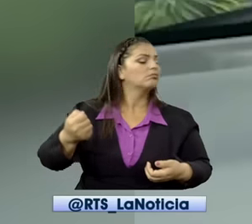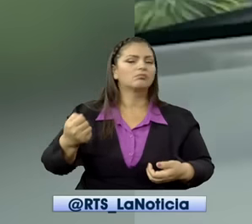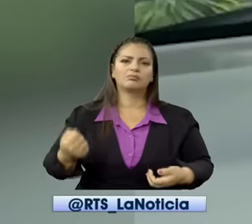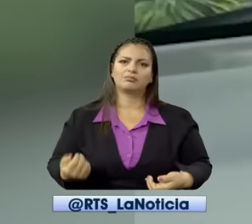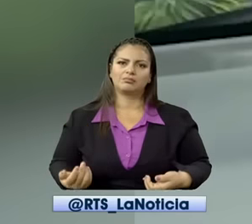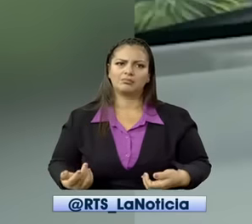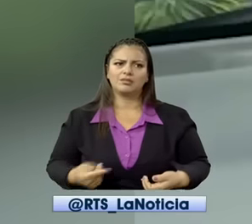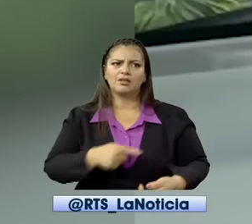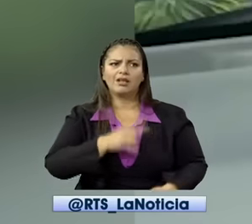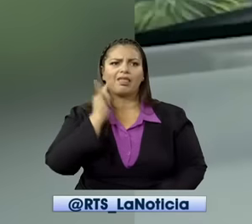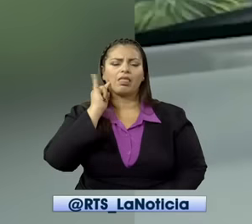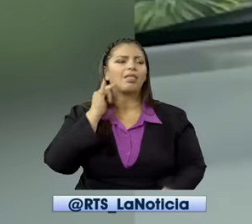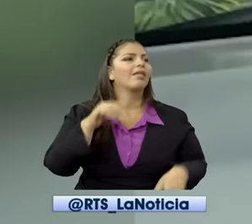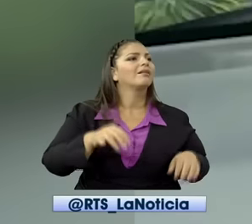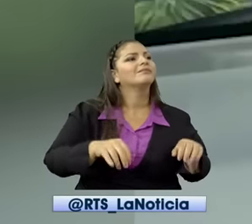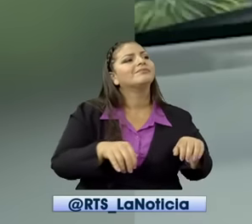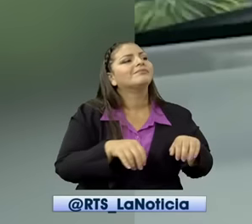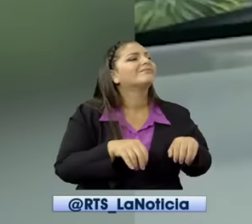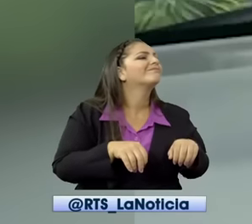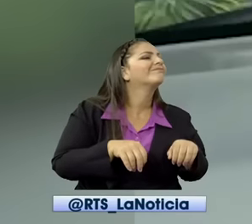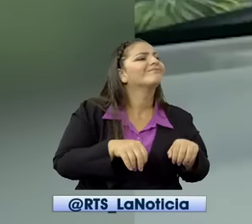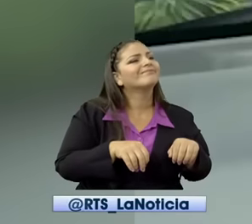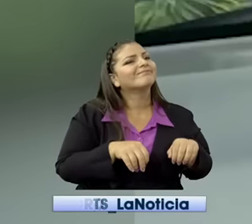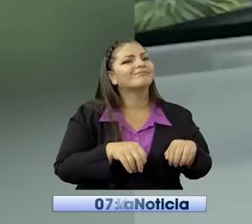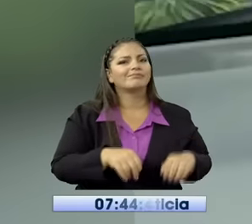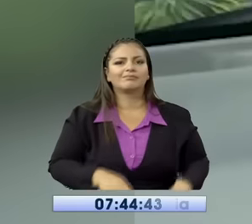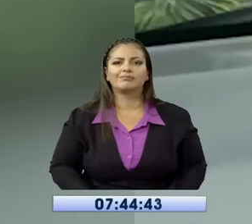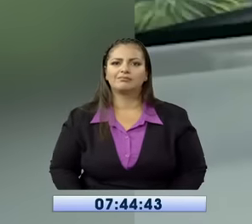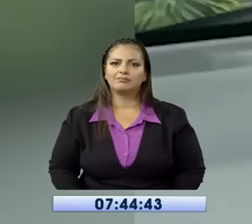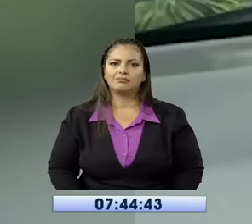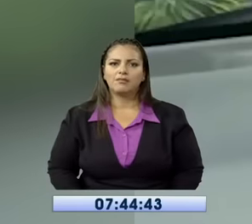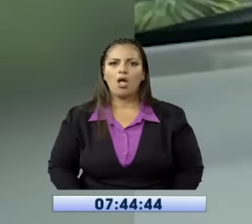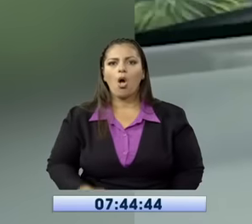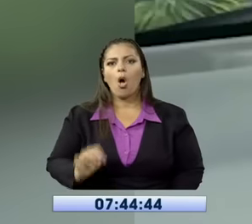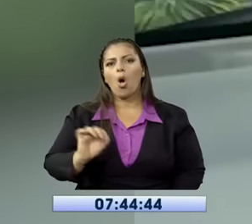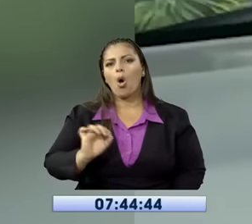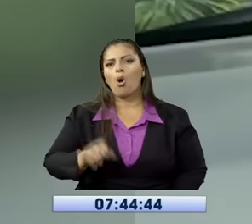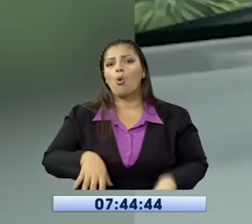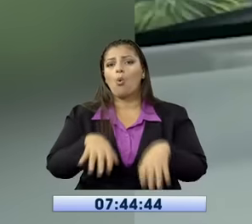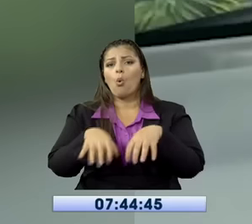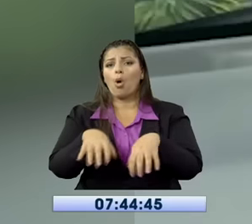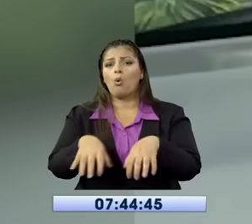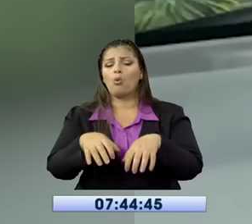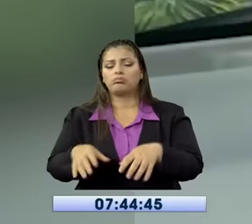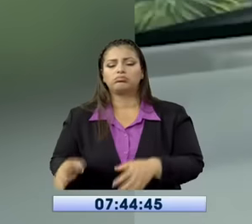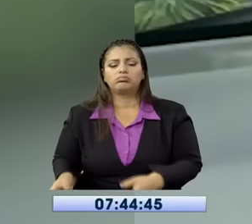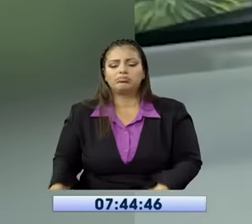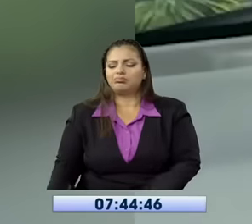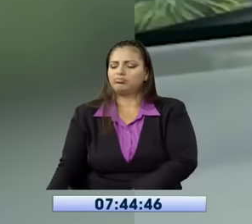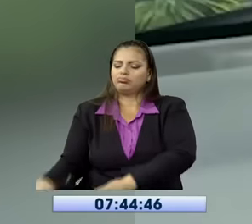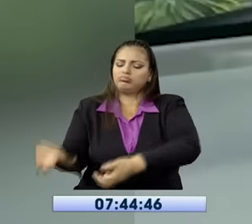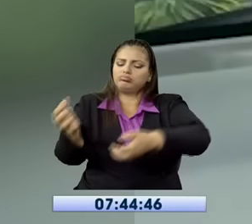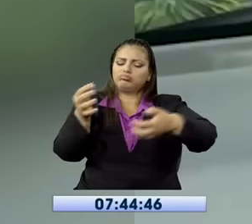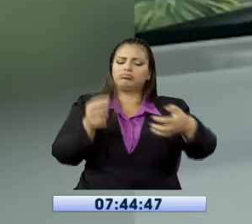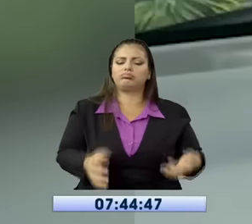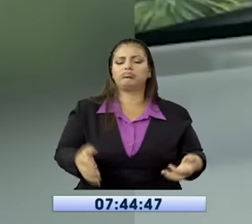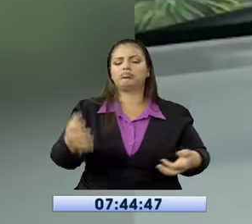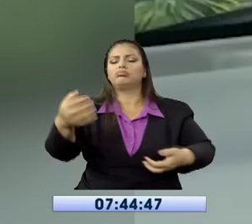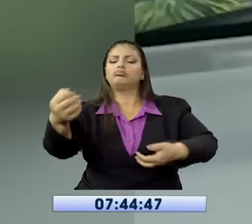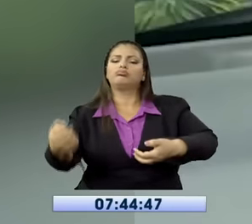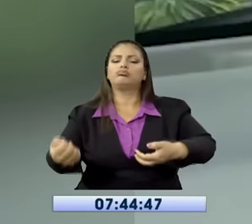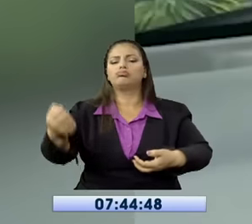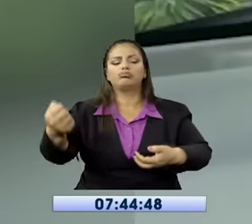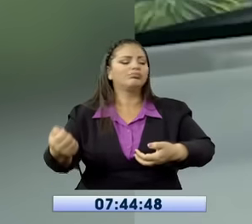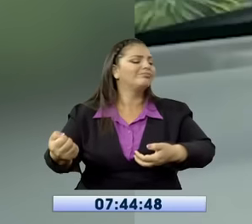sí quean asado al perrito Entonces le resta capacidad de reacción momento que tiene que utilizar las dos manos para